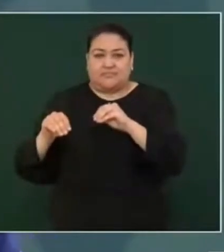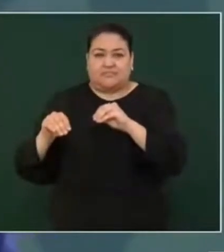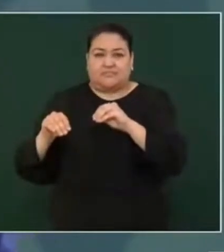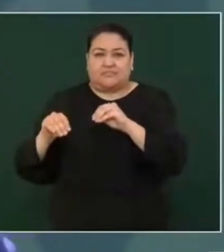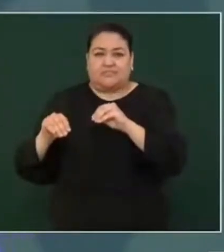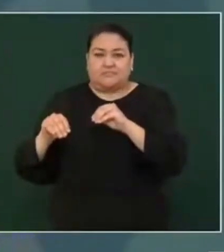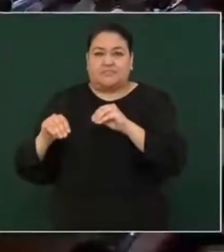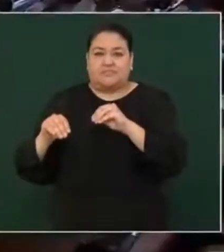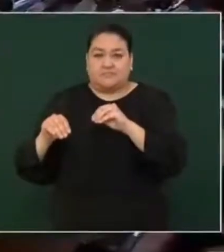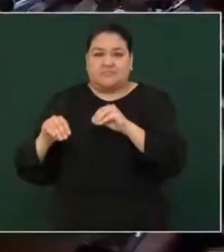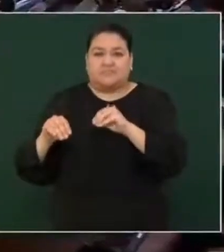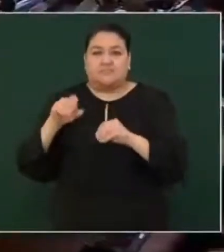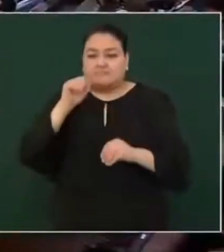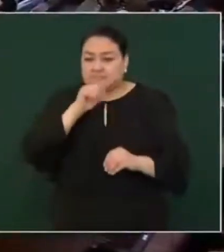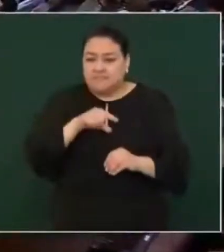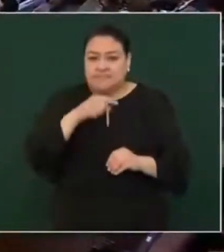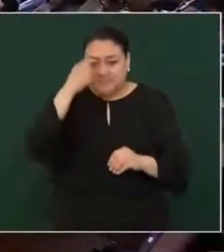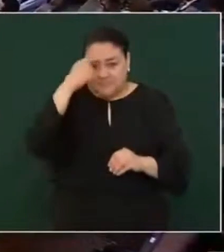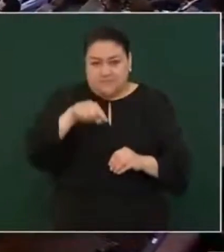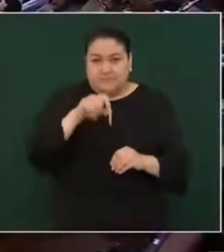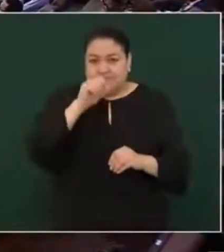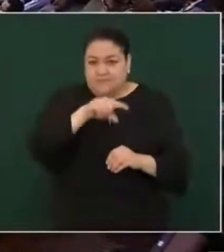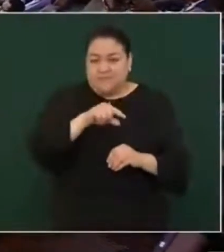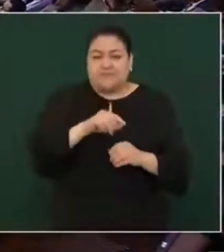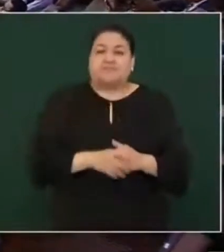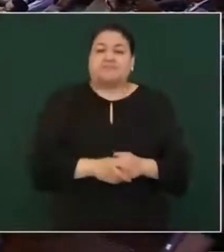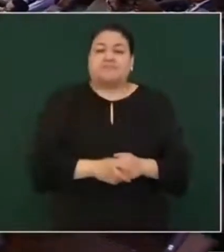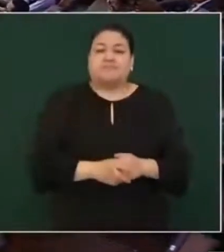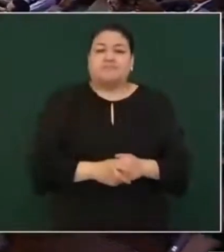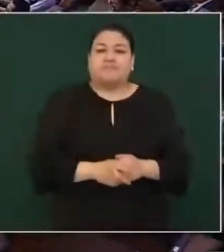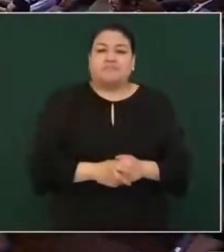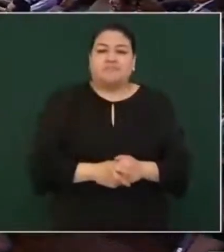Es una plática así.